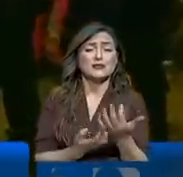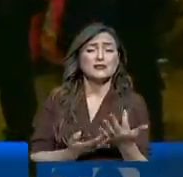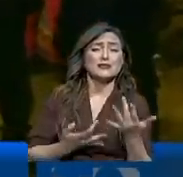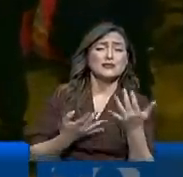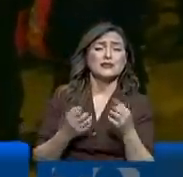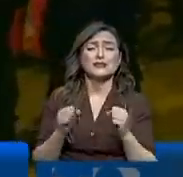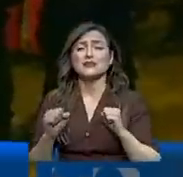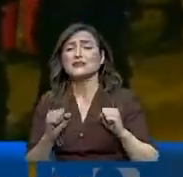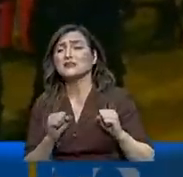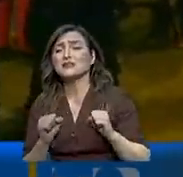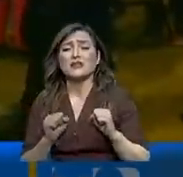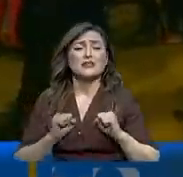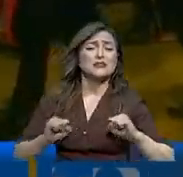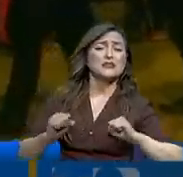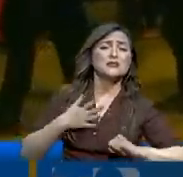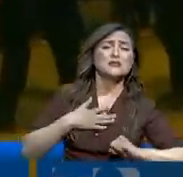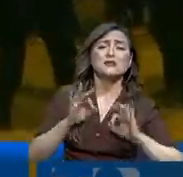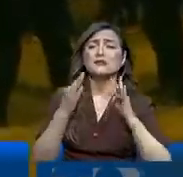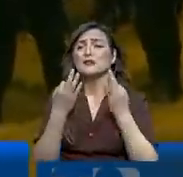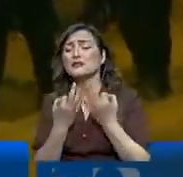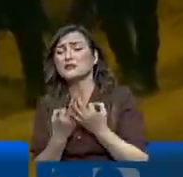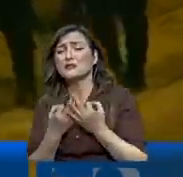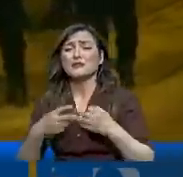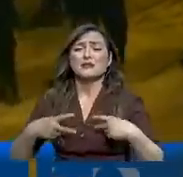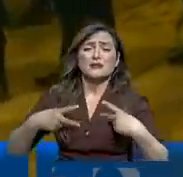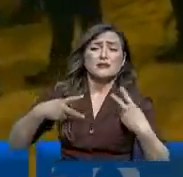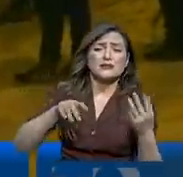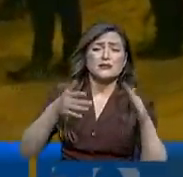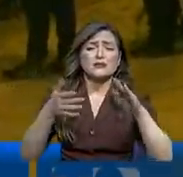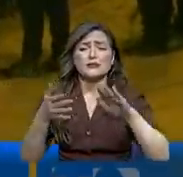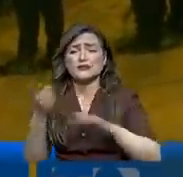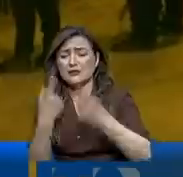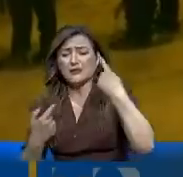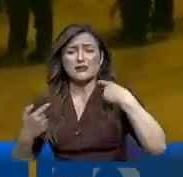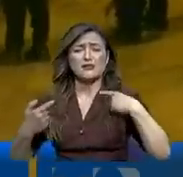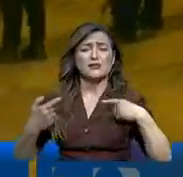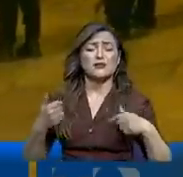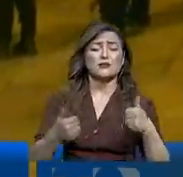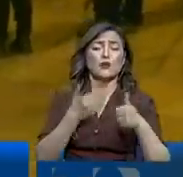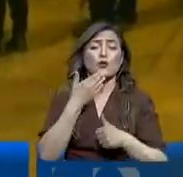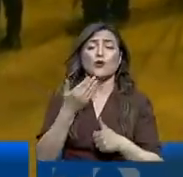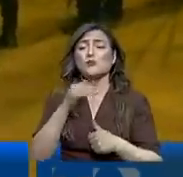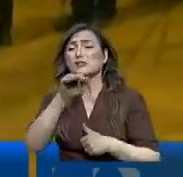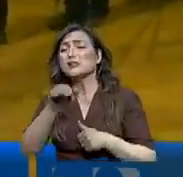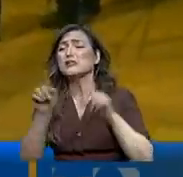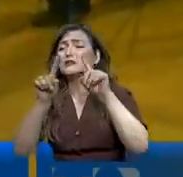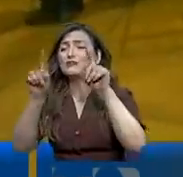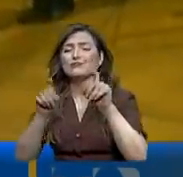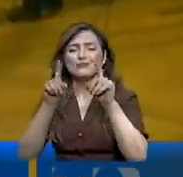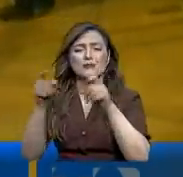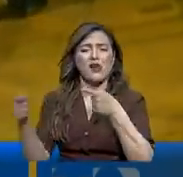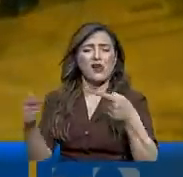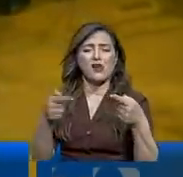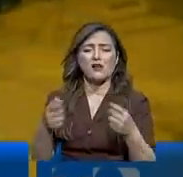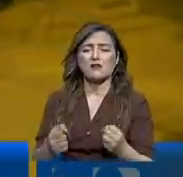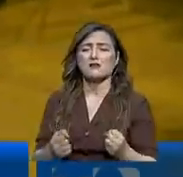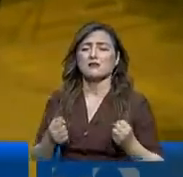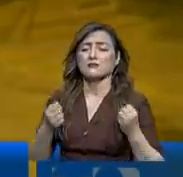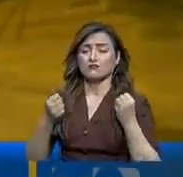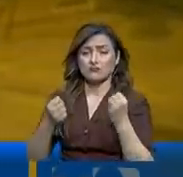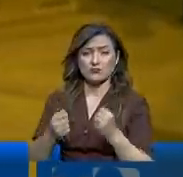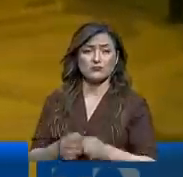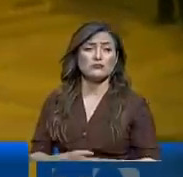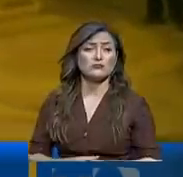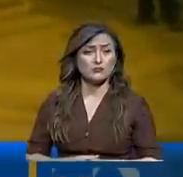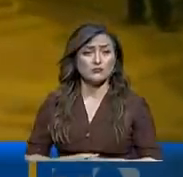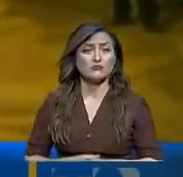aquí tratando de saber cómo están sus privados de libertad allegados pues la magnitud de los disturbios ha sido tal que en